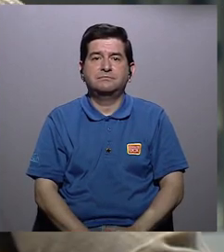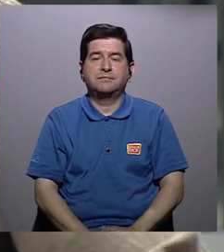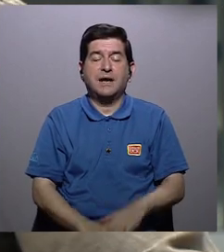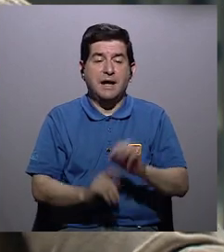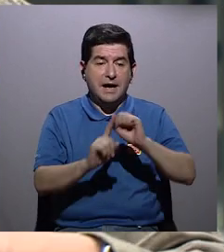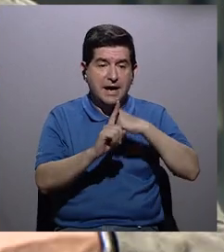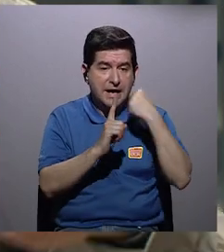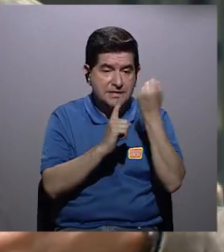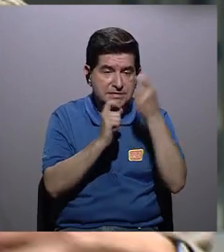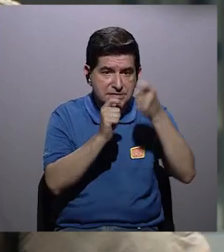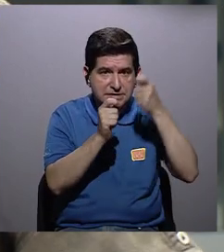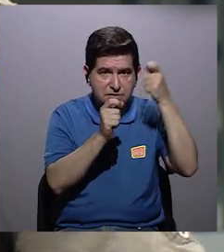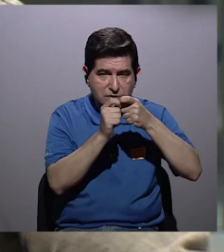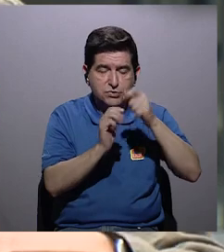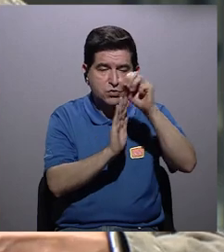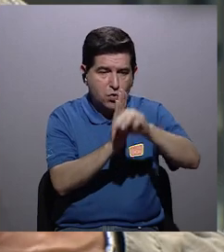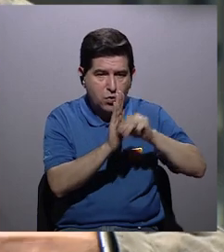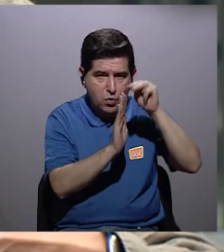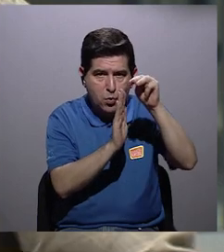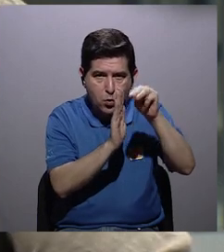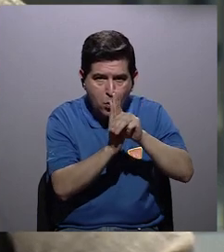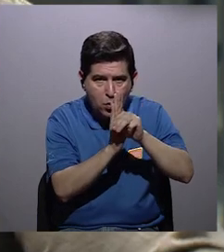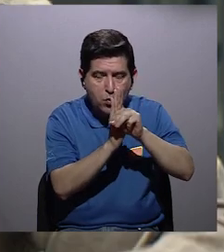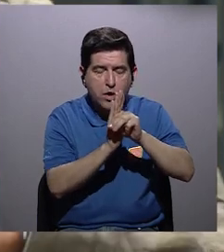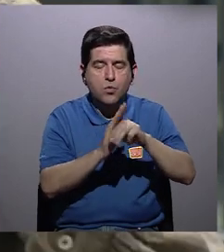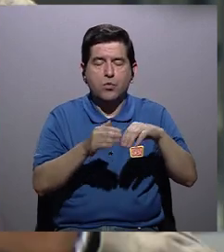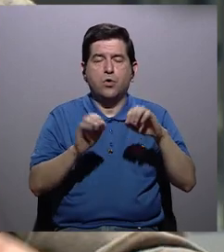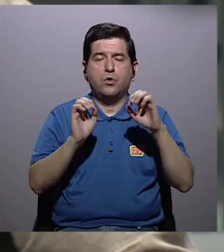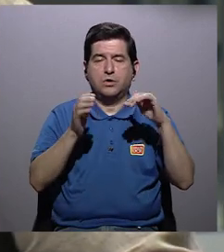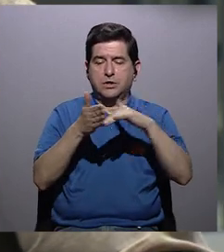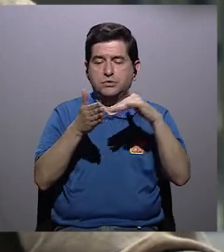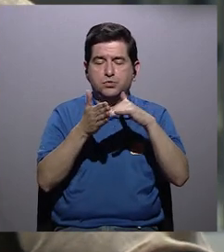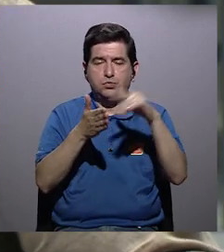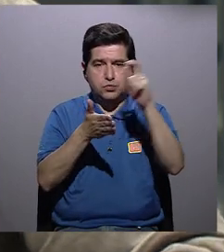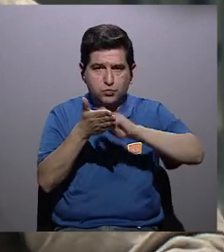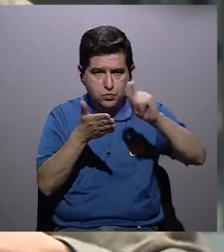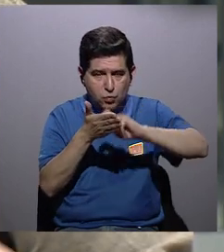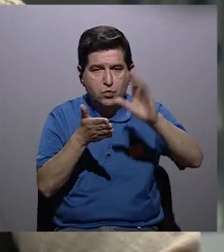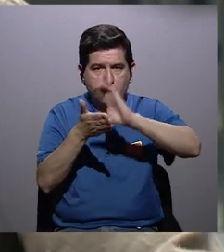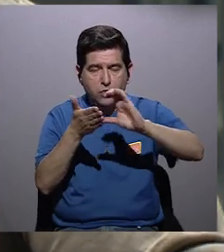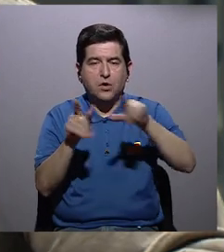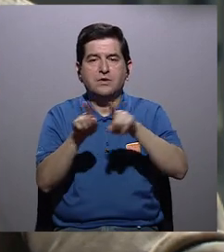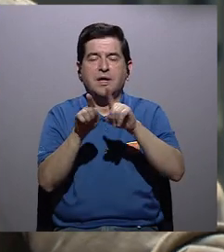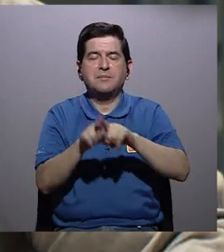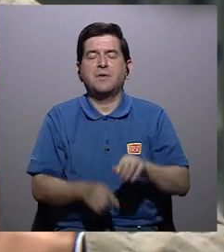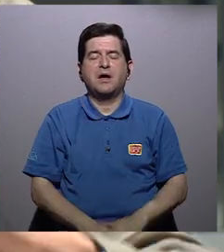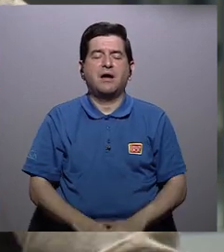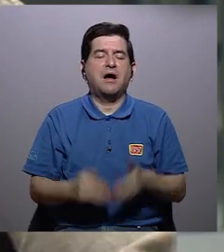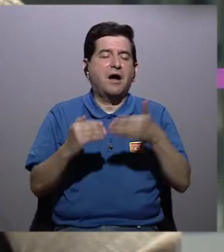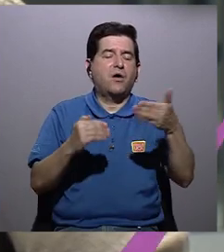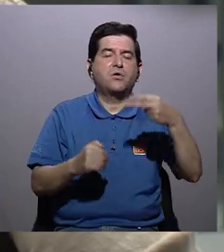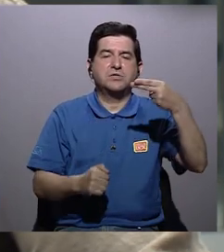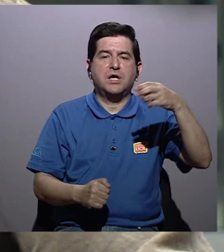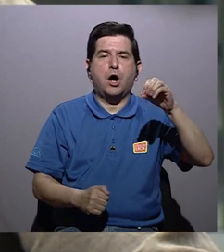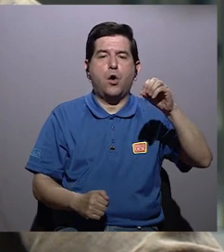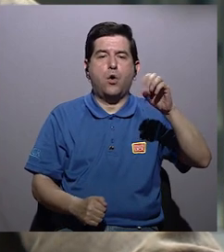puntos específicos del currículum escolar, están temas asociados a hobbies, por ejemplo,